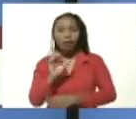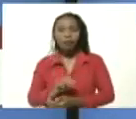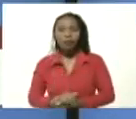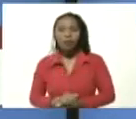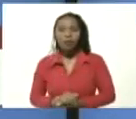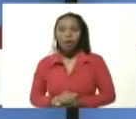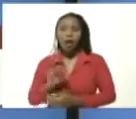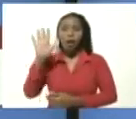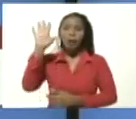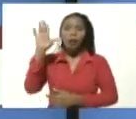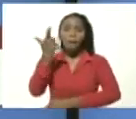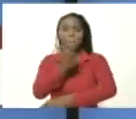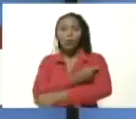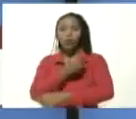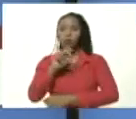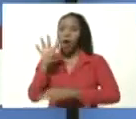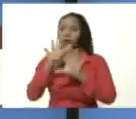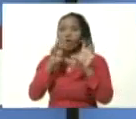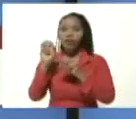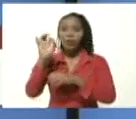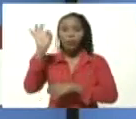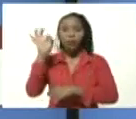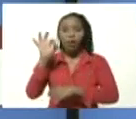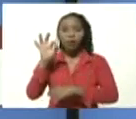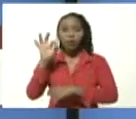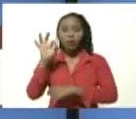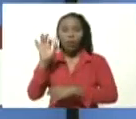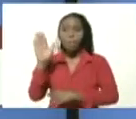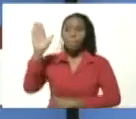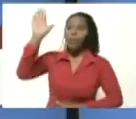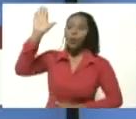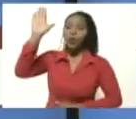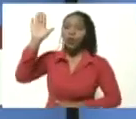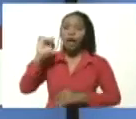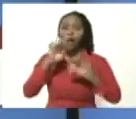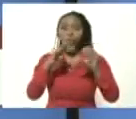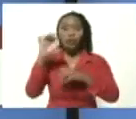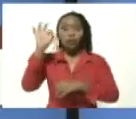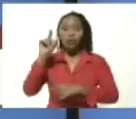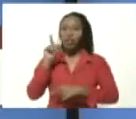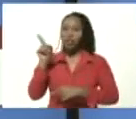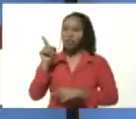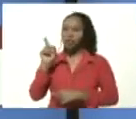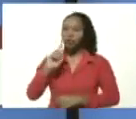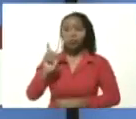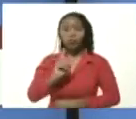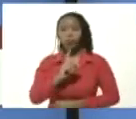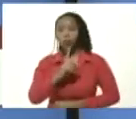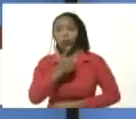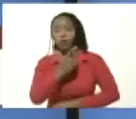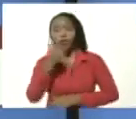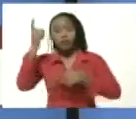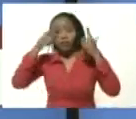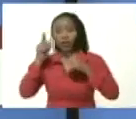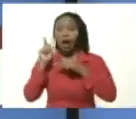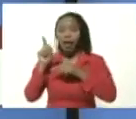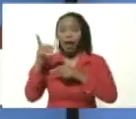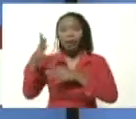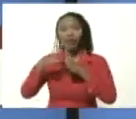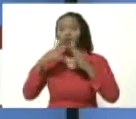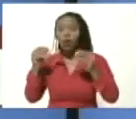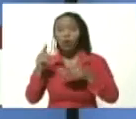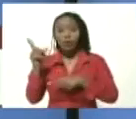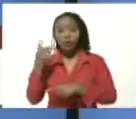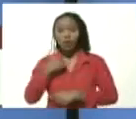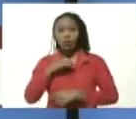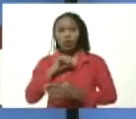levanten la mano los que se vacunaron, el 90% levanta la mano. Y el 90% ese no es chavista. Hay de todo. O sea, nosotros no